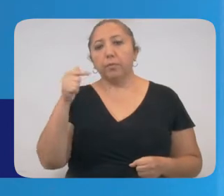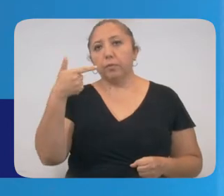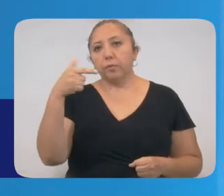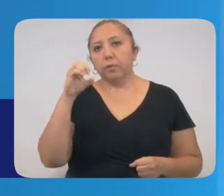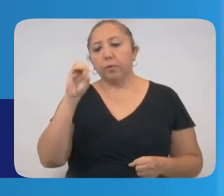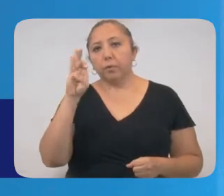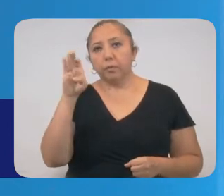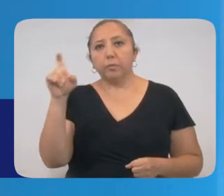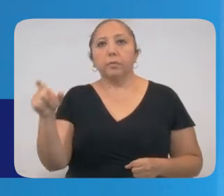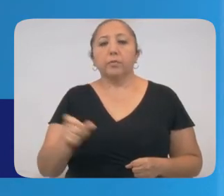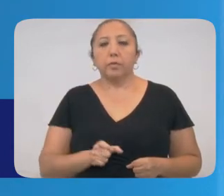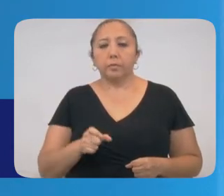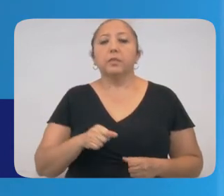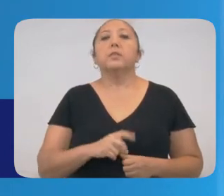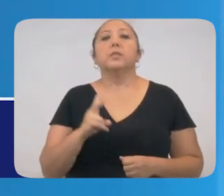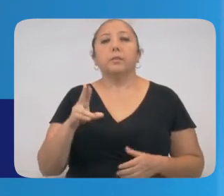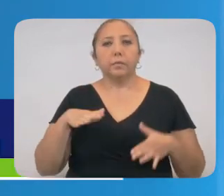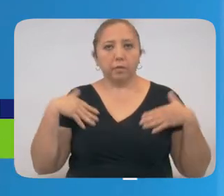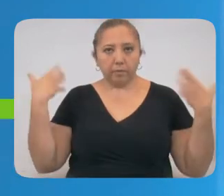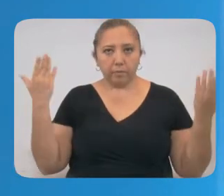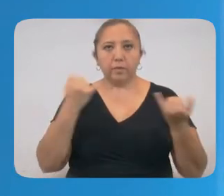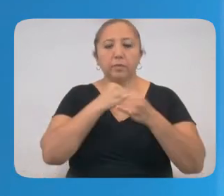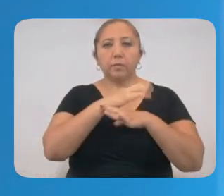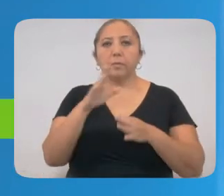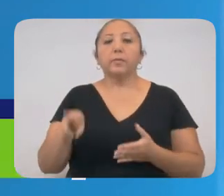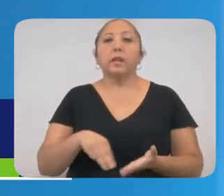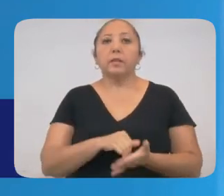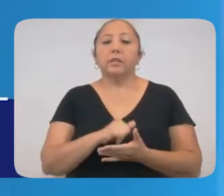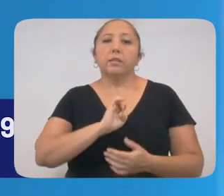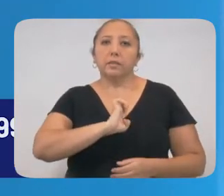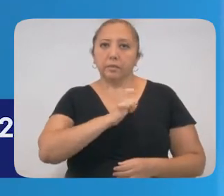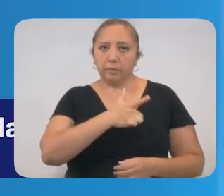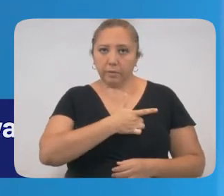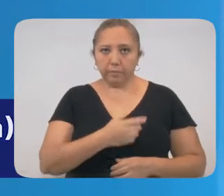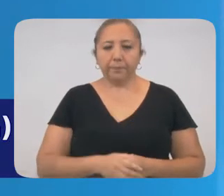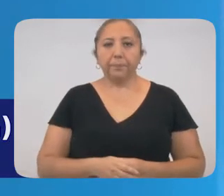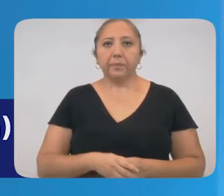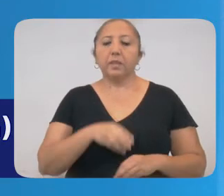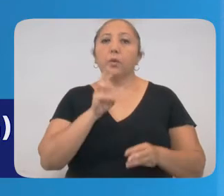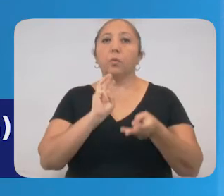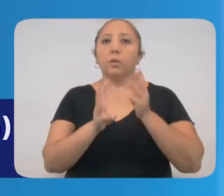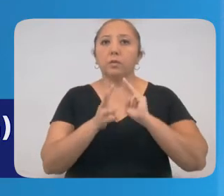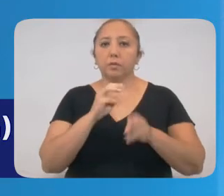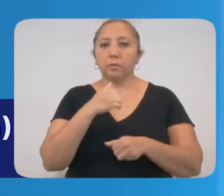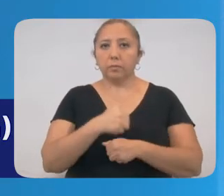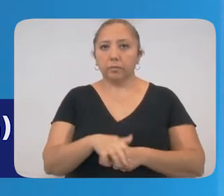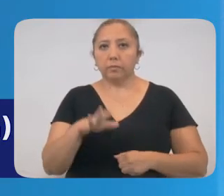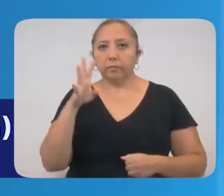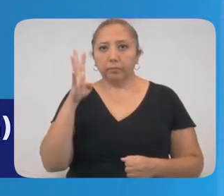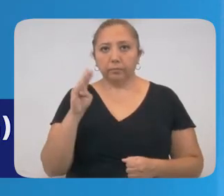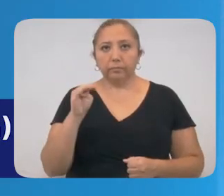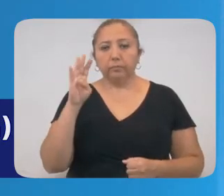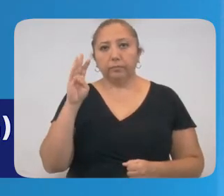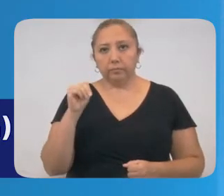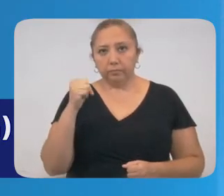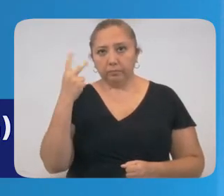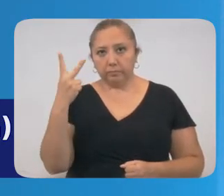coronavirus.yucatan.gob.mx también ofrece información en maya y en español. El chat de WhatsApp en el número